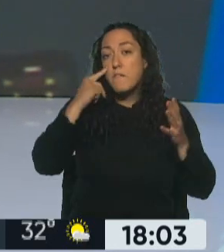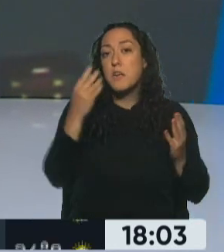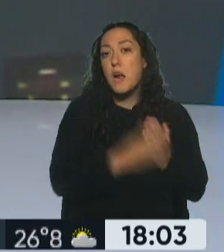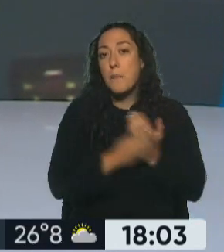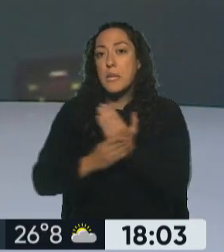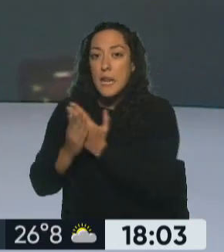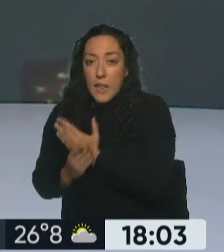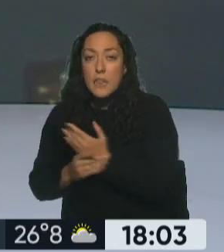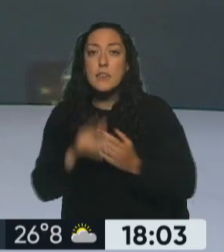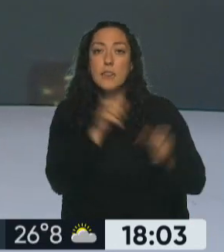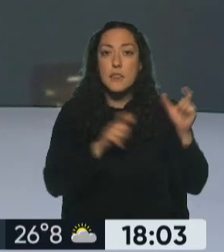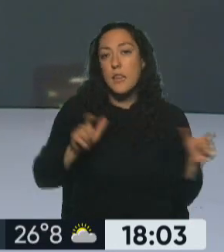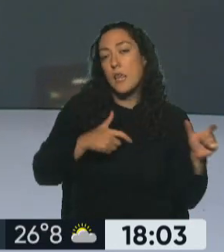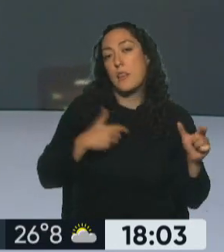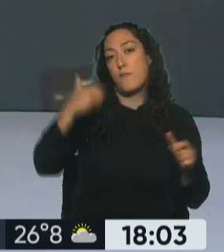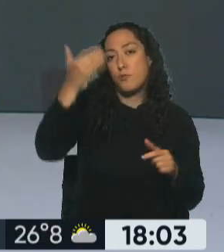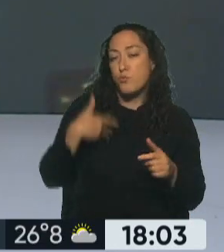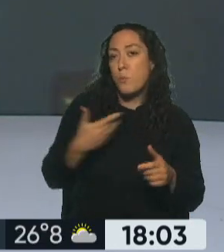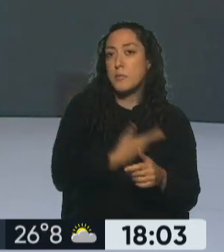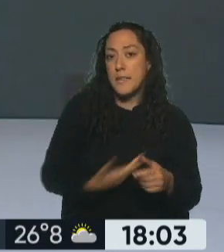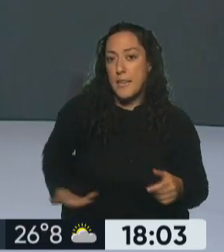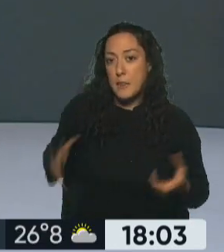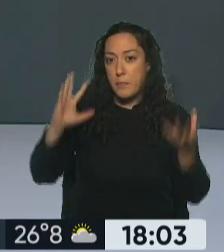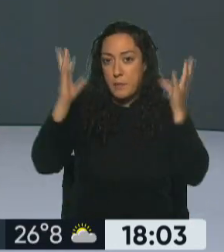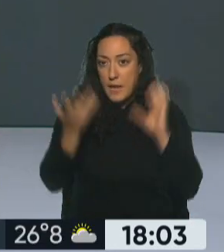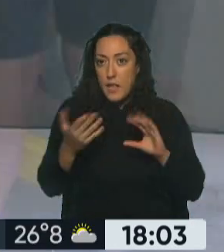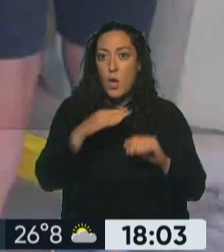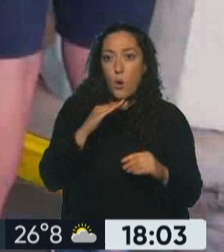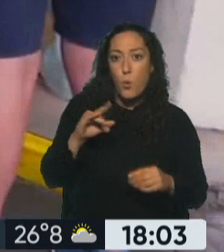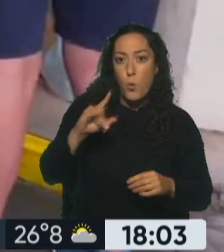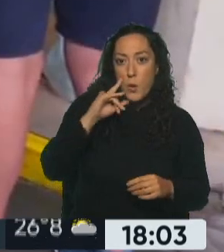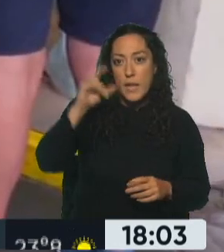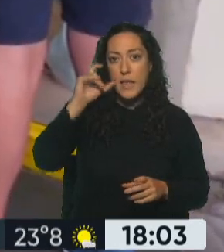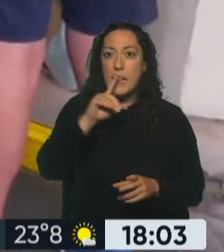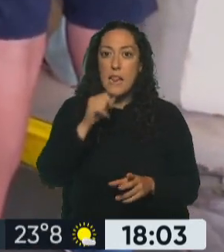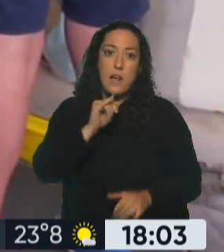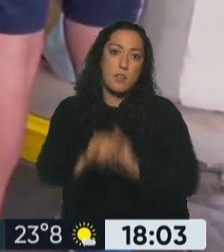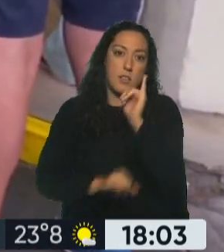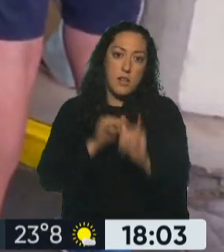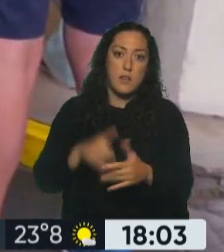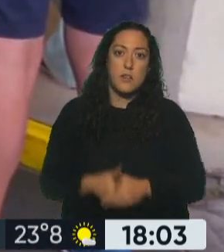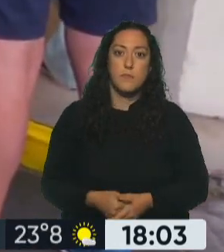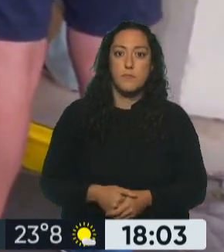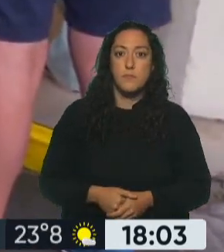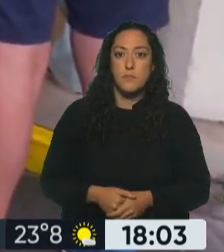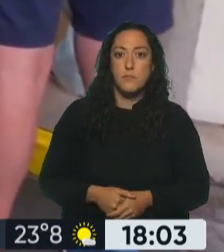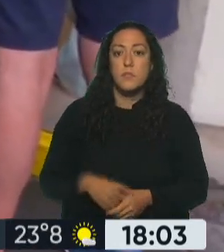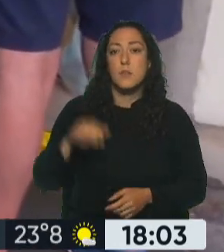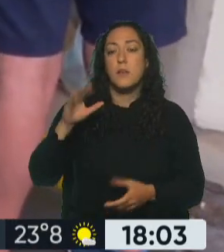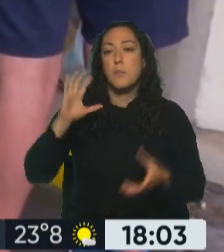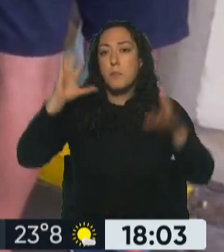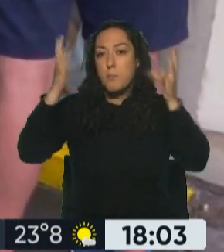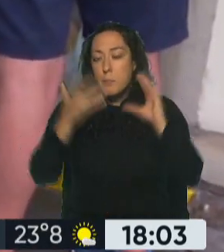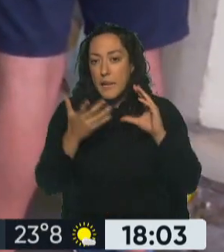gabinete del futuro presidente de la Nación, Javier Milei. Nos informa Julieta Algul. La jornada del presidente electo Javier